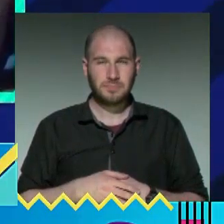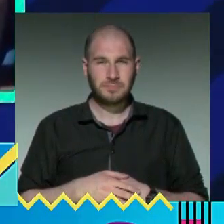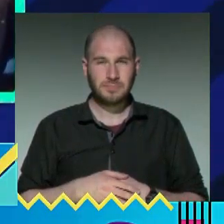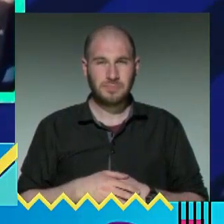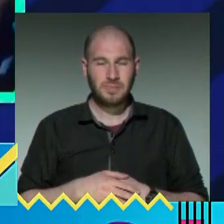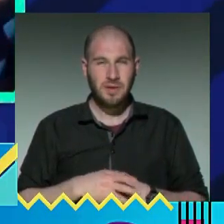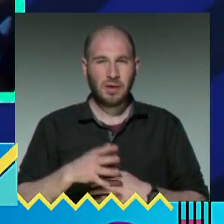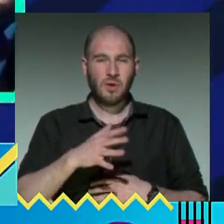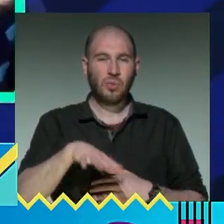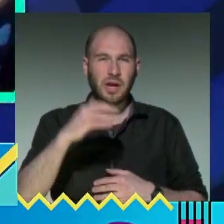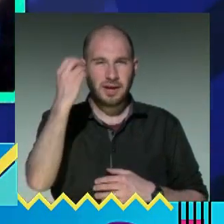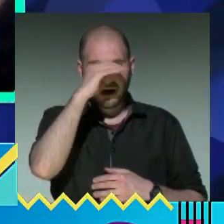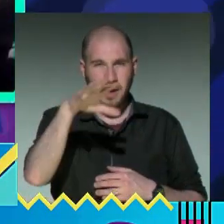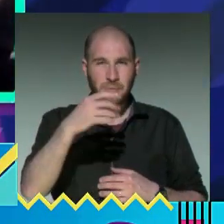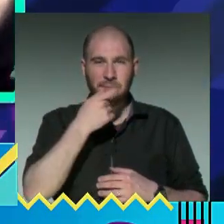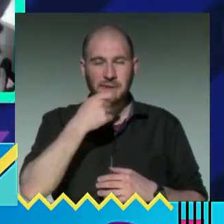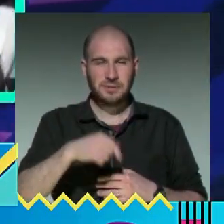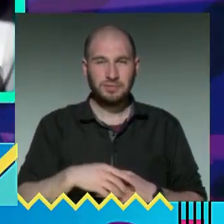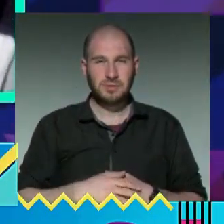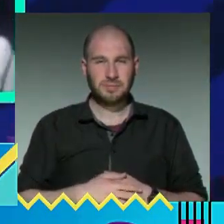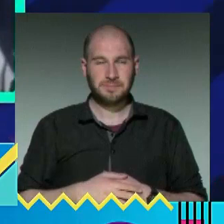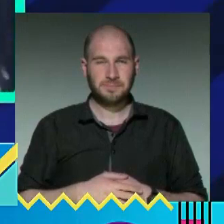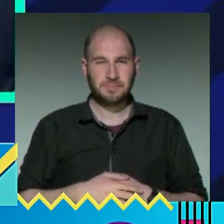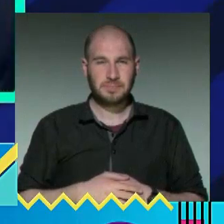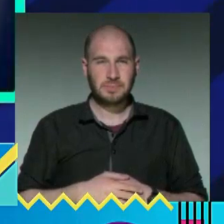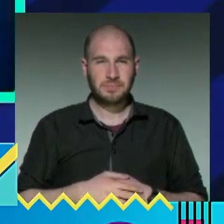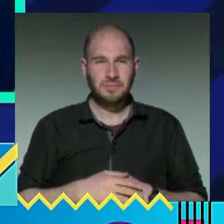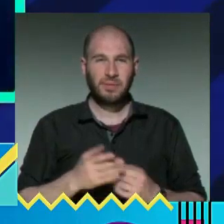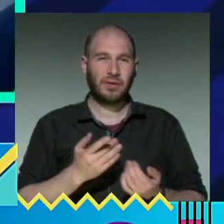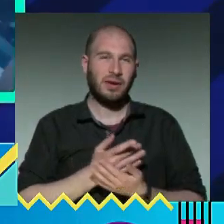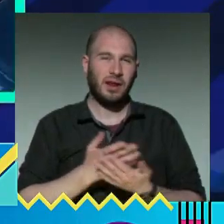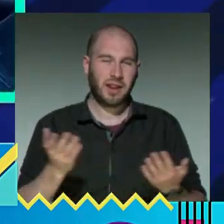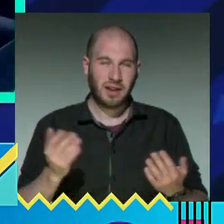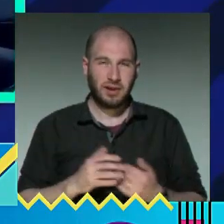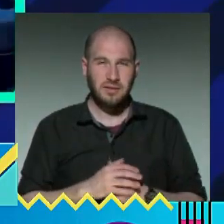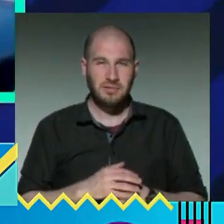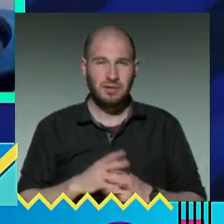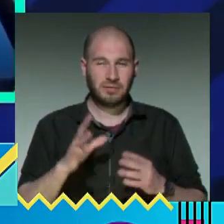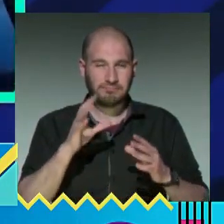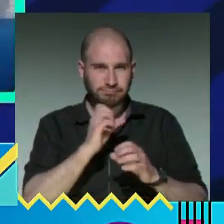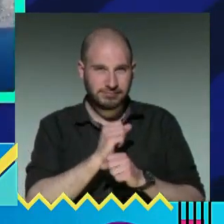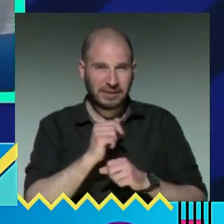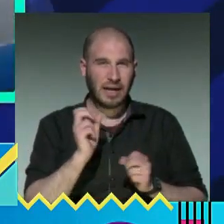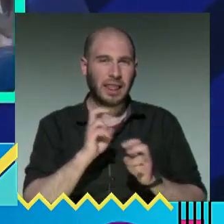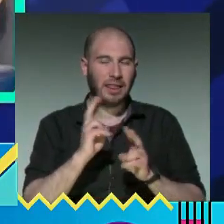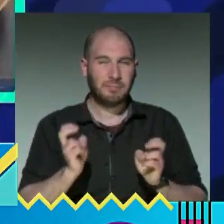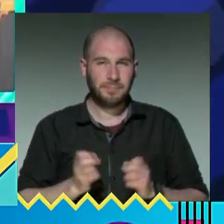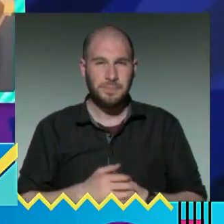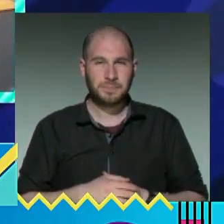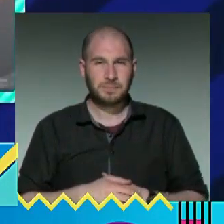la ruralidad en Mendoza en general está un poco oculta en términos de